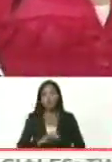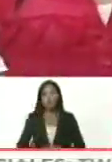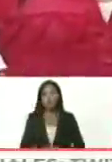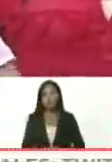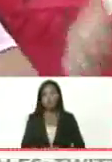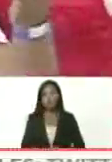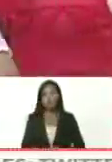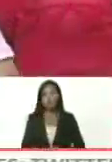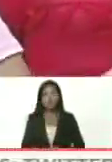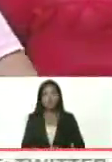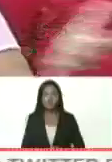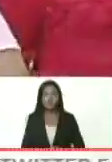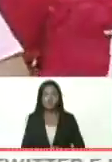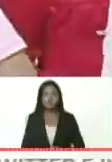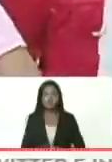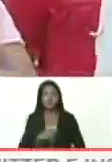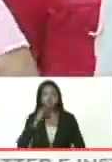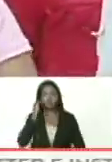Está la voz de la mujer.